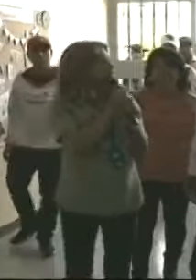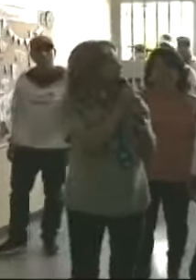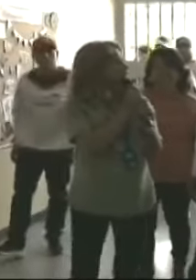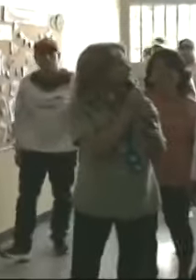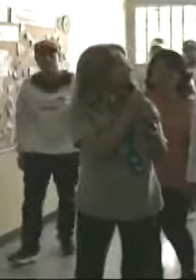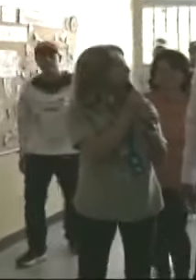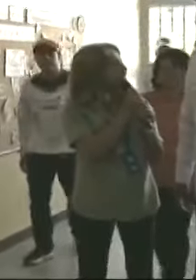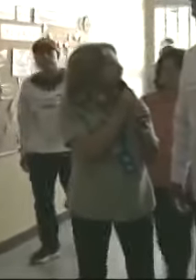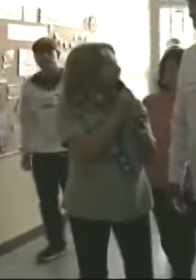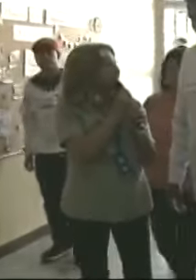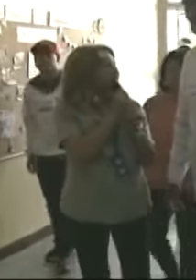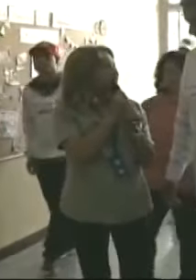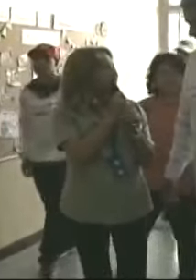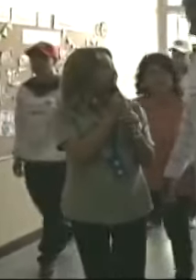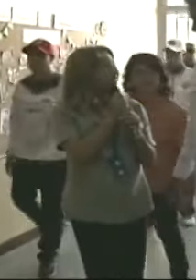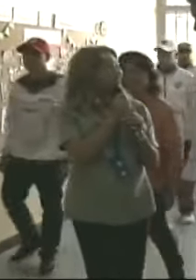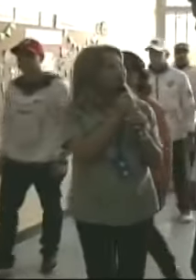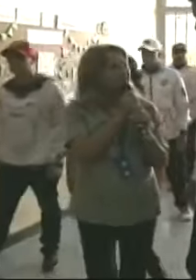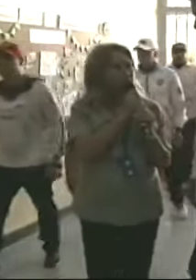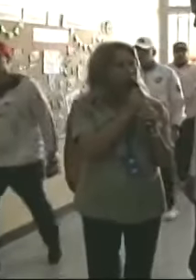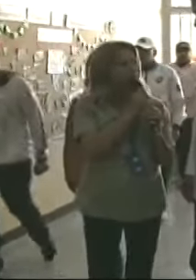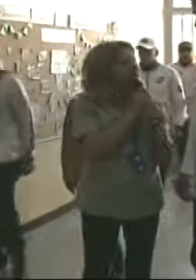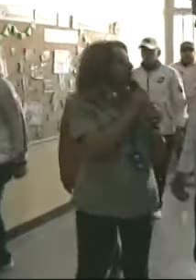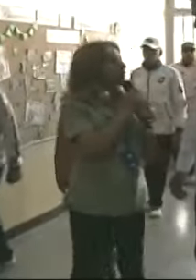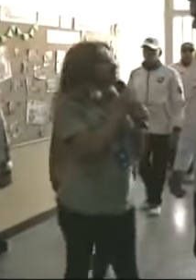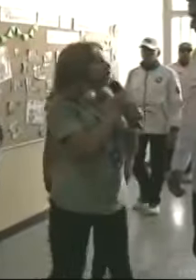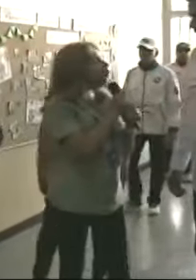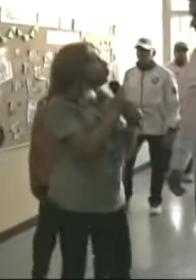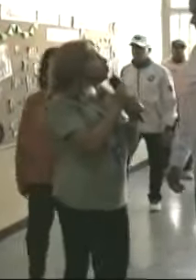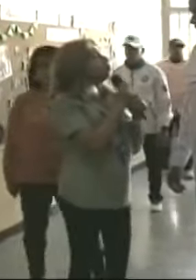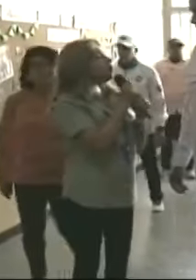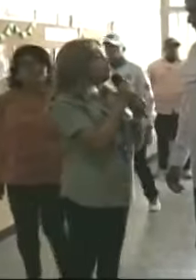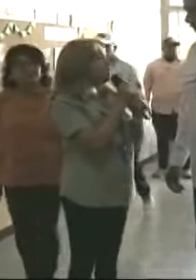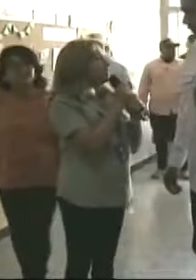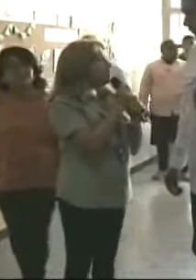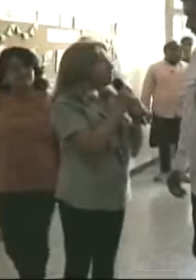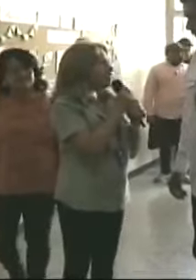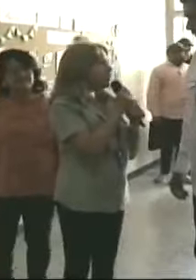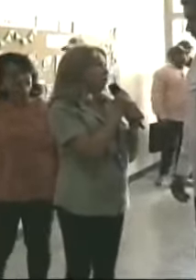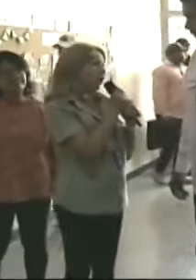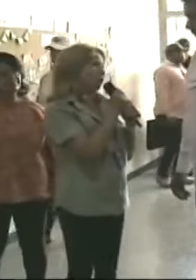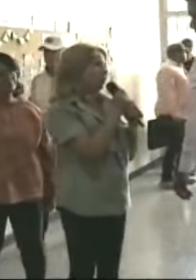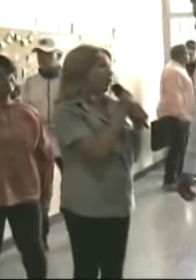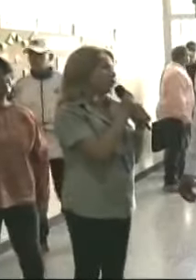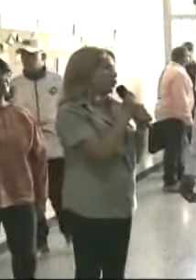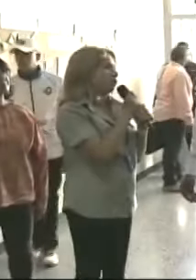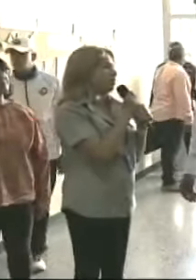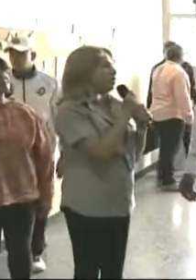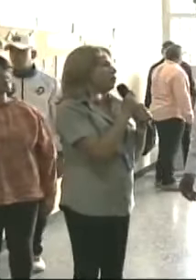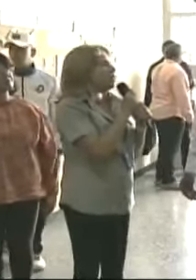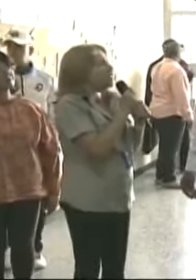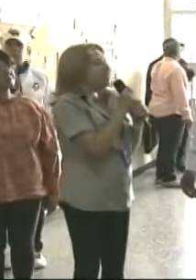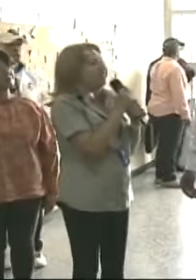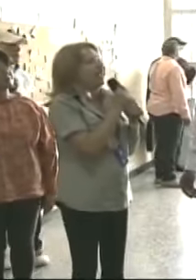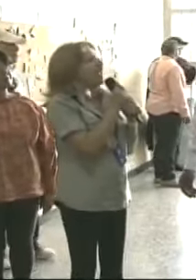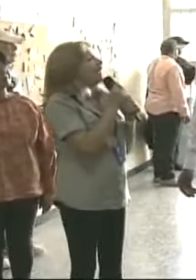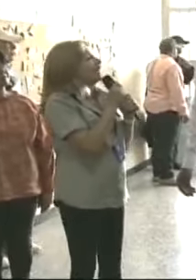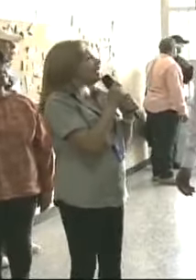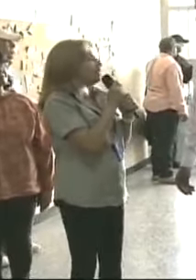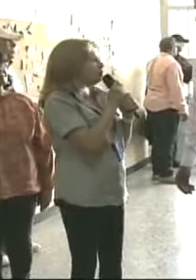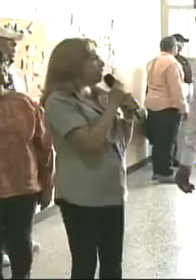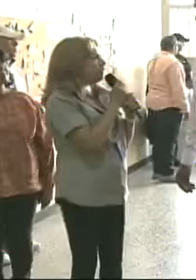usted lo dice, tierra de indio, del indio biker puro, es un honor para mí recibirla en mi institución.